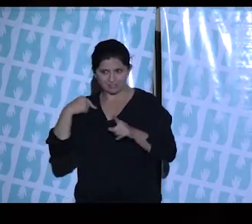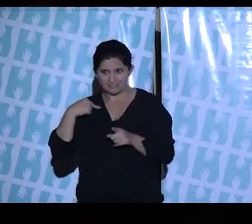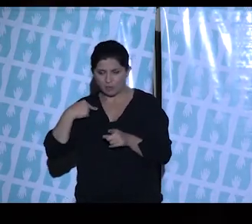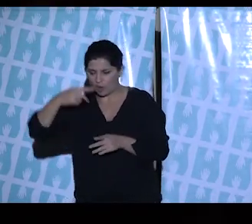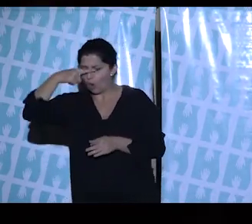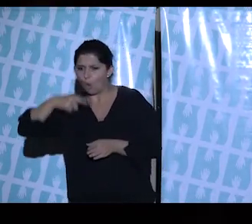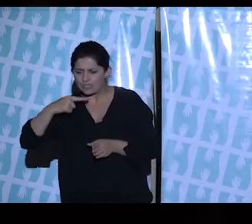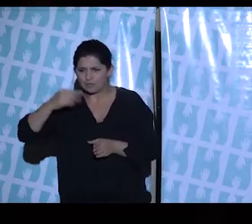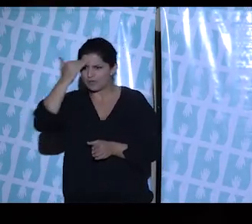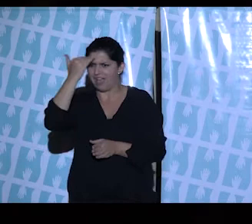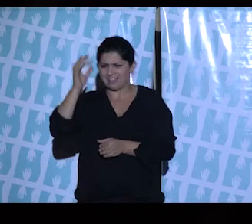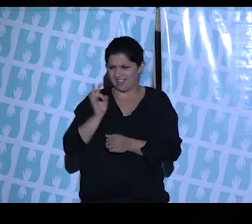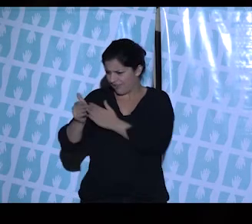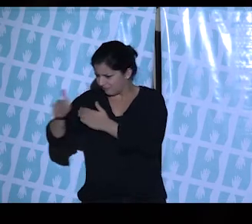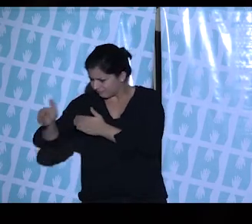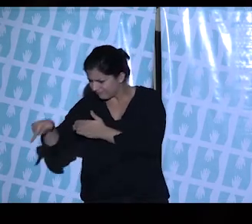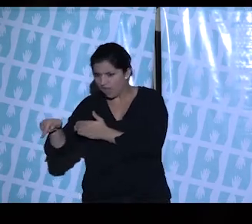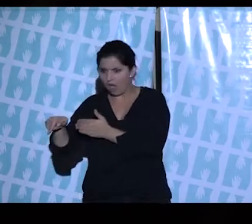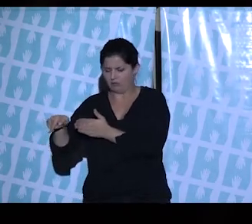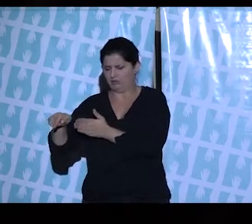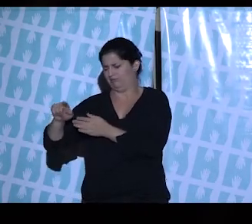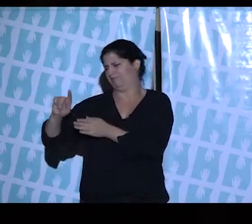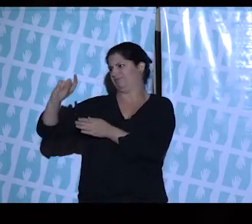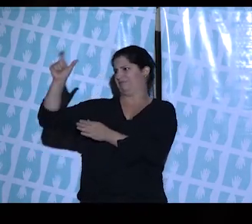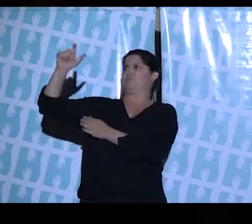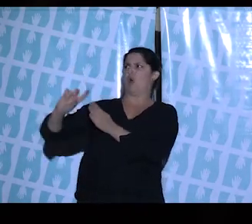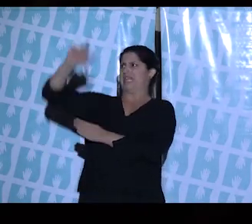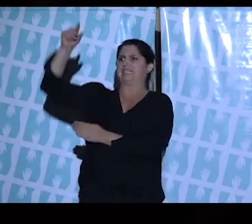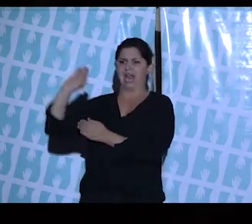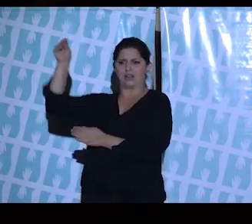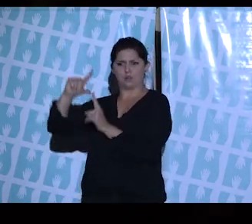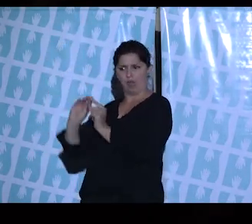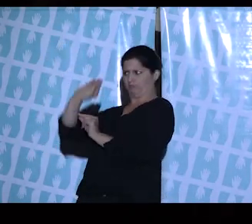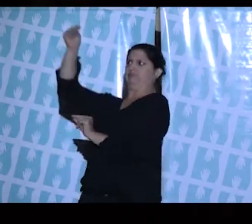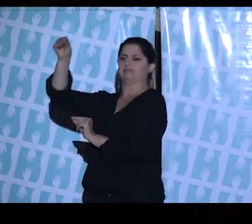la proyección ha sido exponencial.